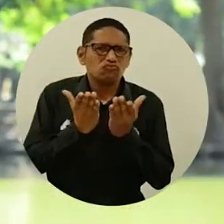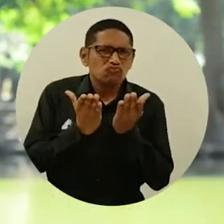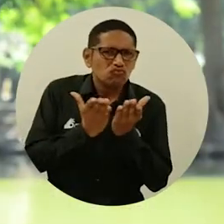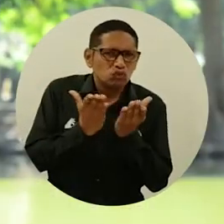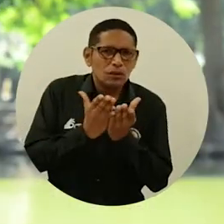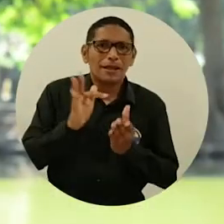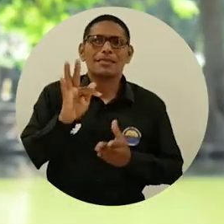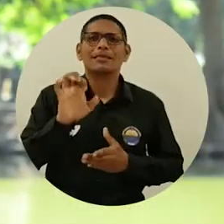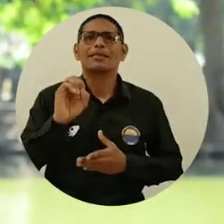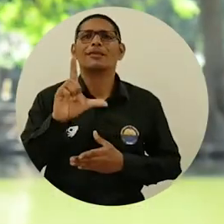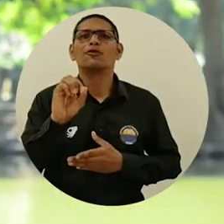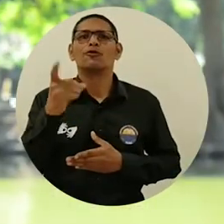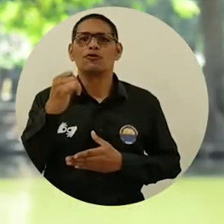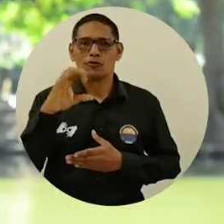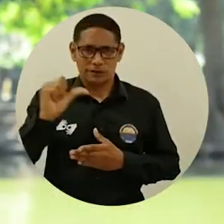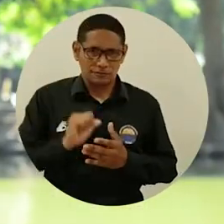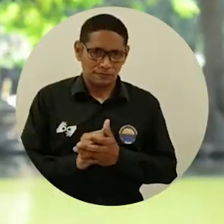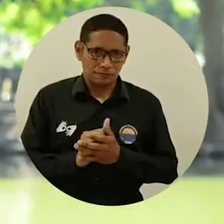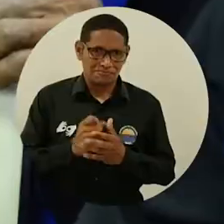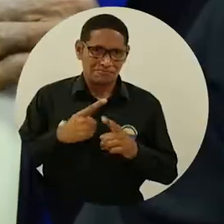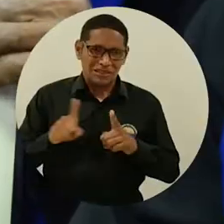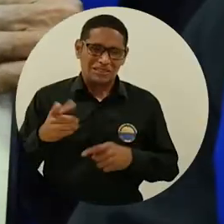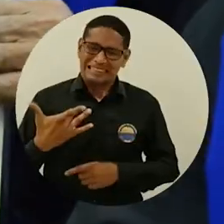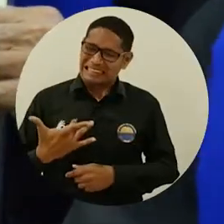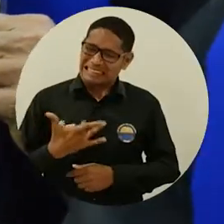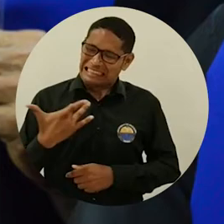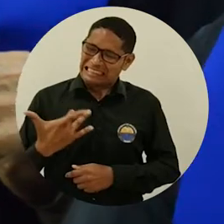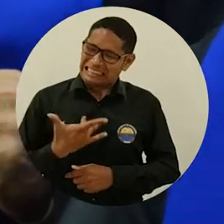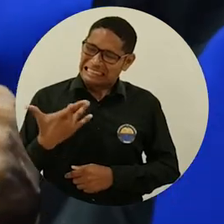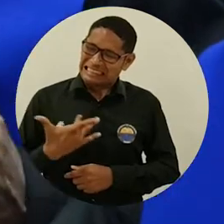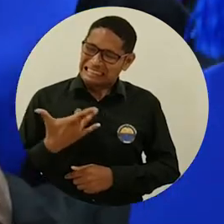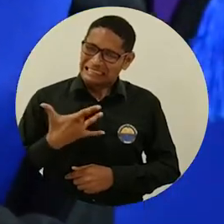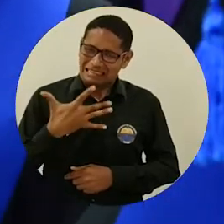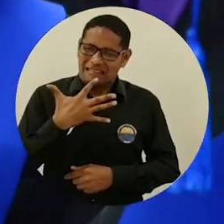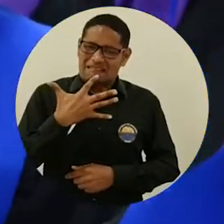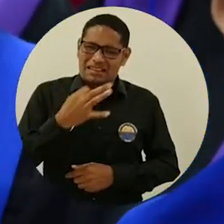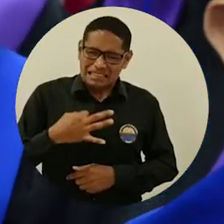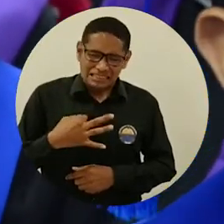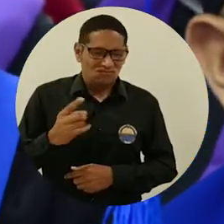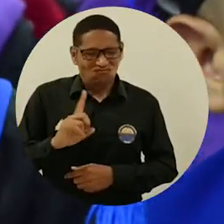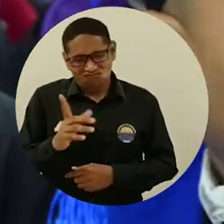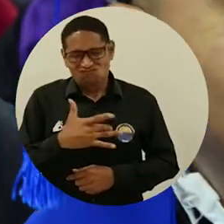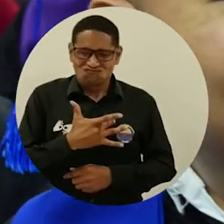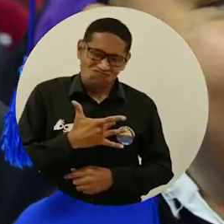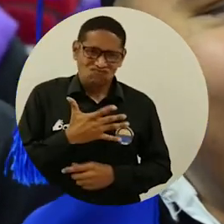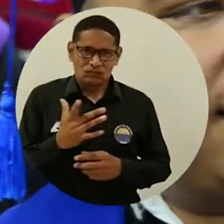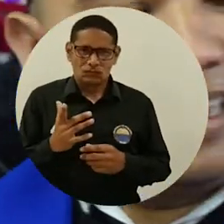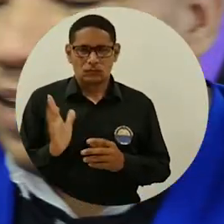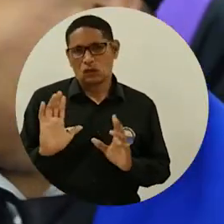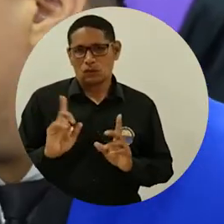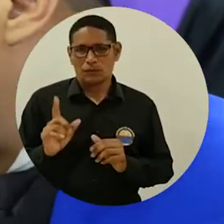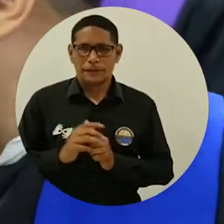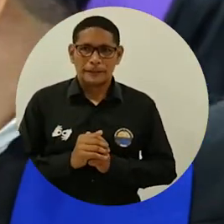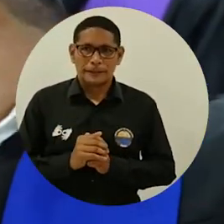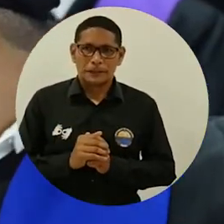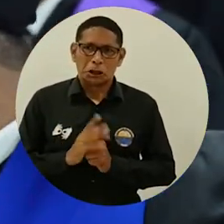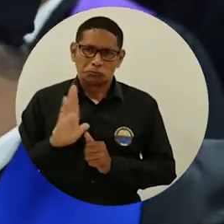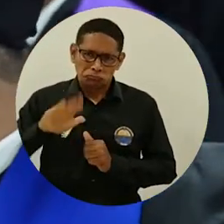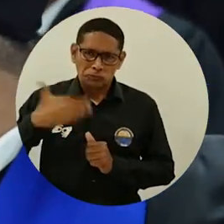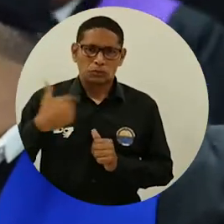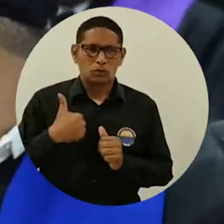estudié teología, pero no era lo que yo buscaba como pastor,